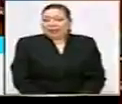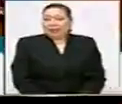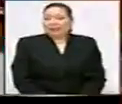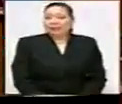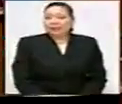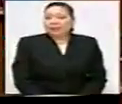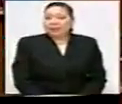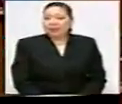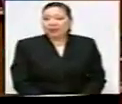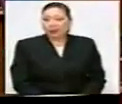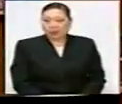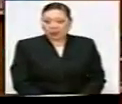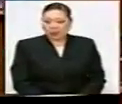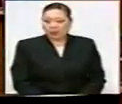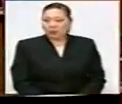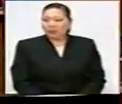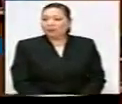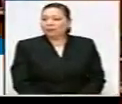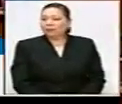palabra,